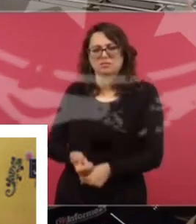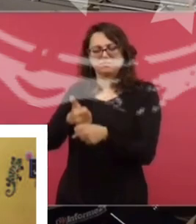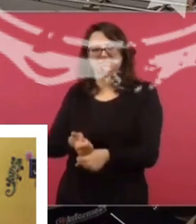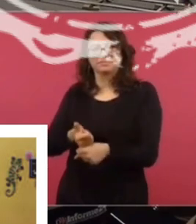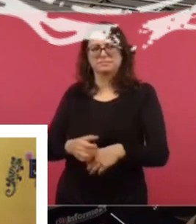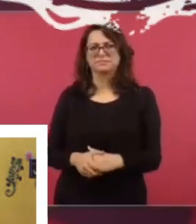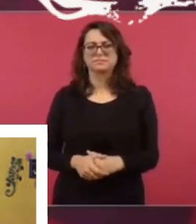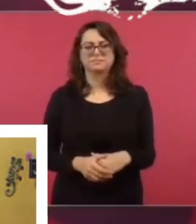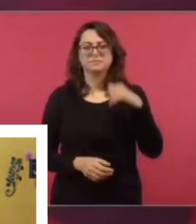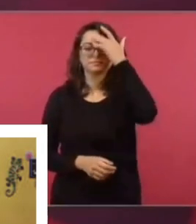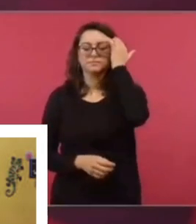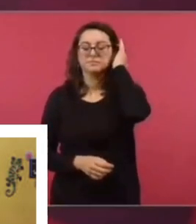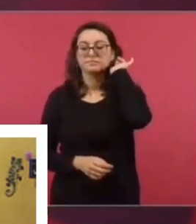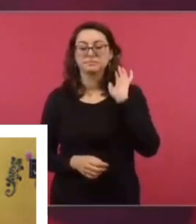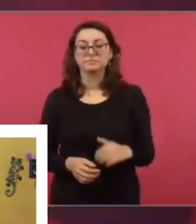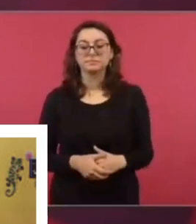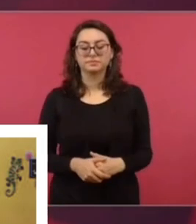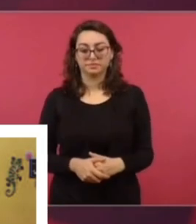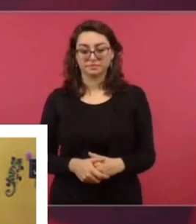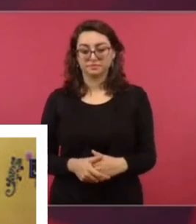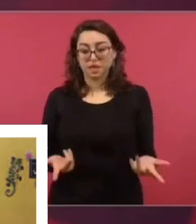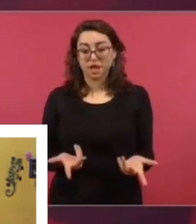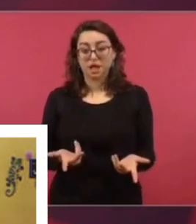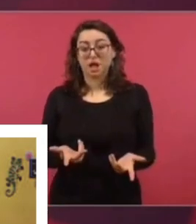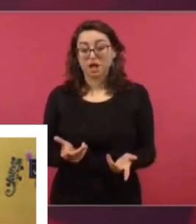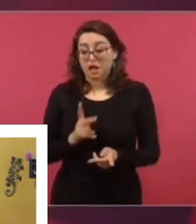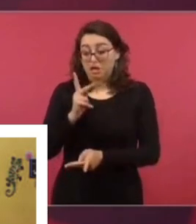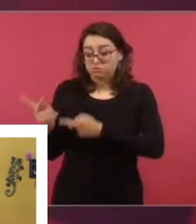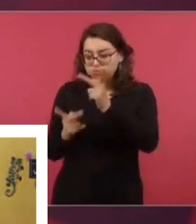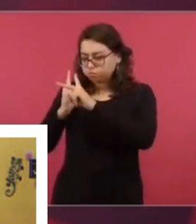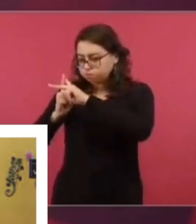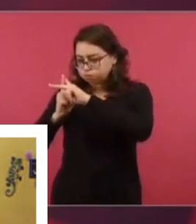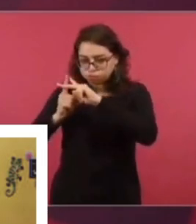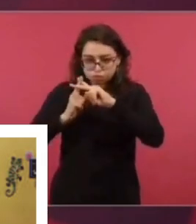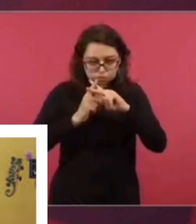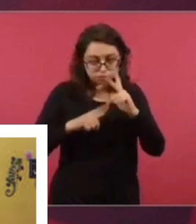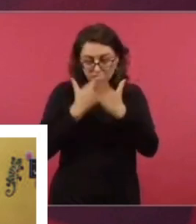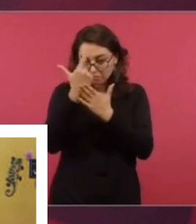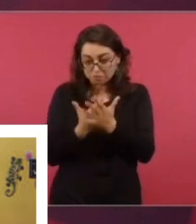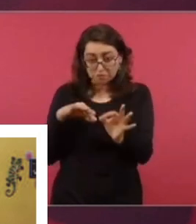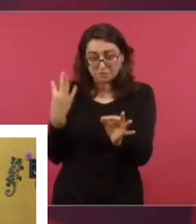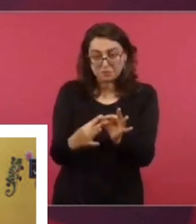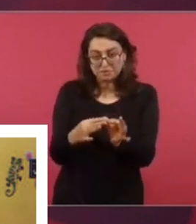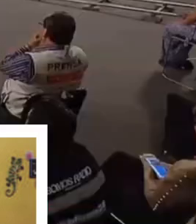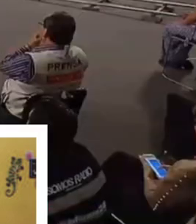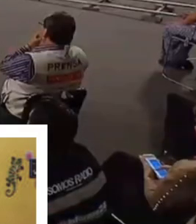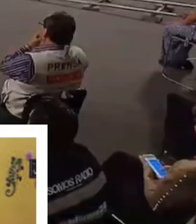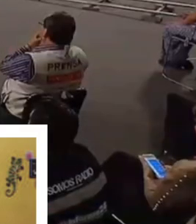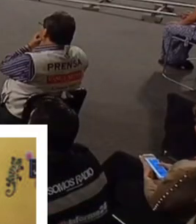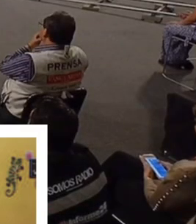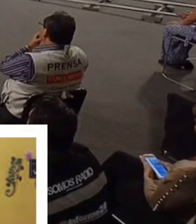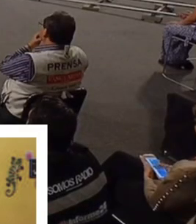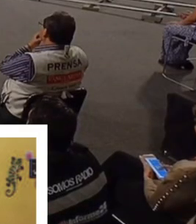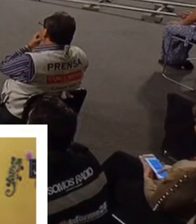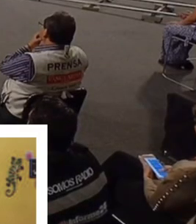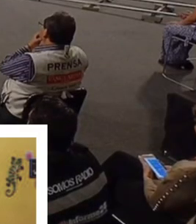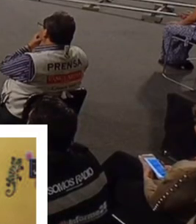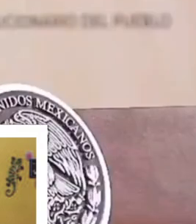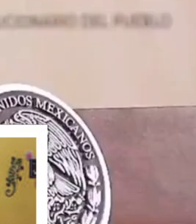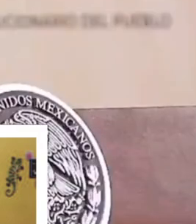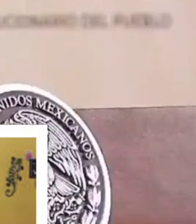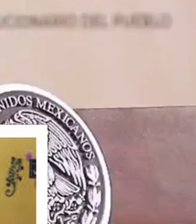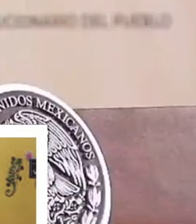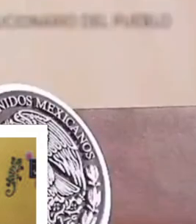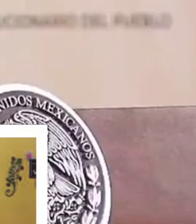Pues mire, vamos a informar cuando se termine de hacer el censo. Ya expliqué ayer, se está llevando a